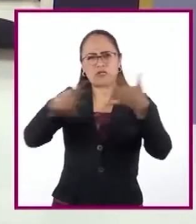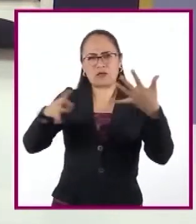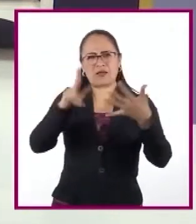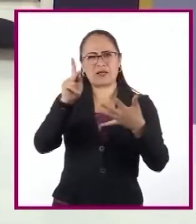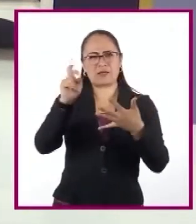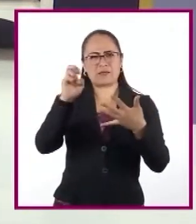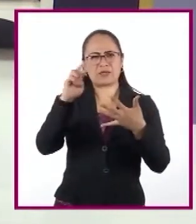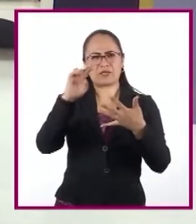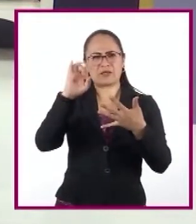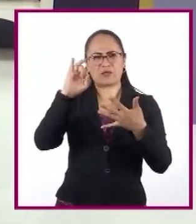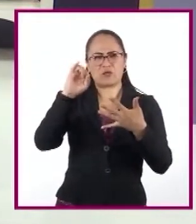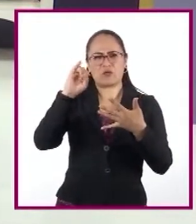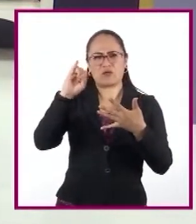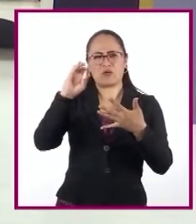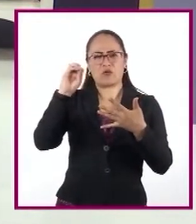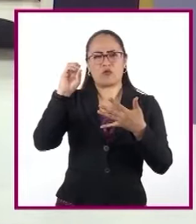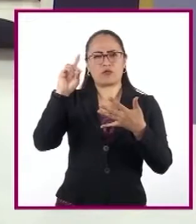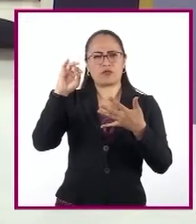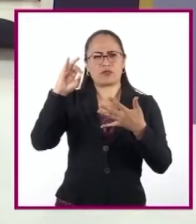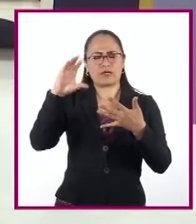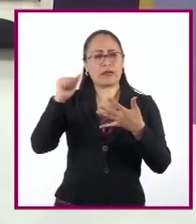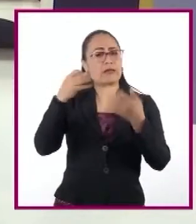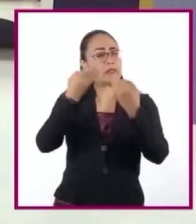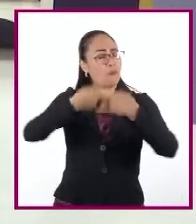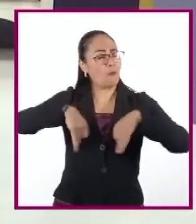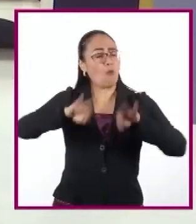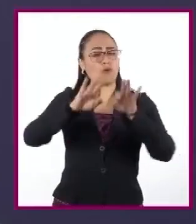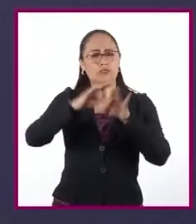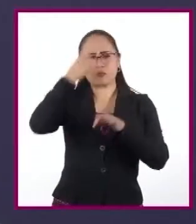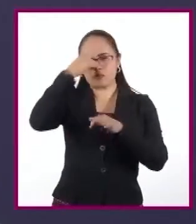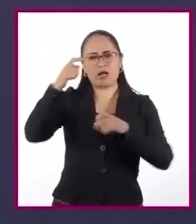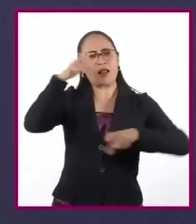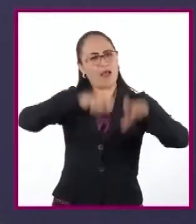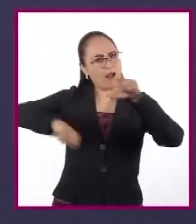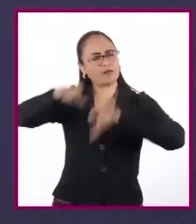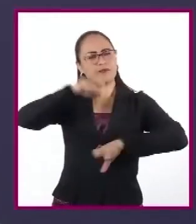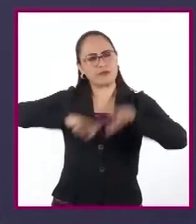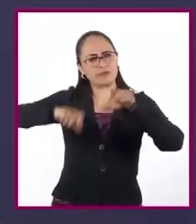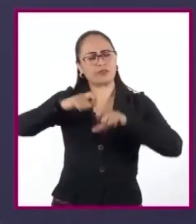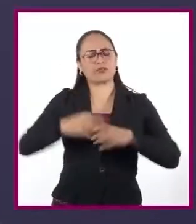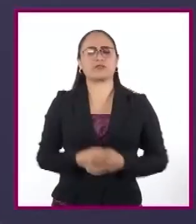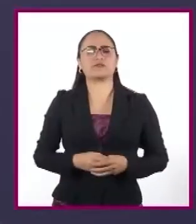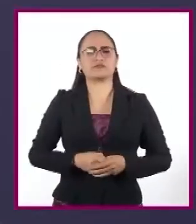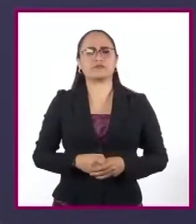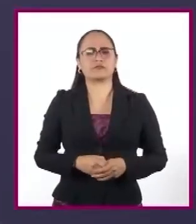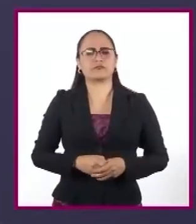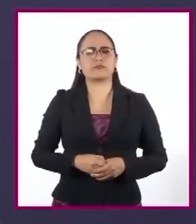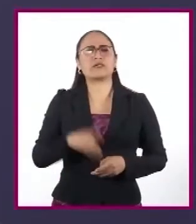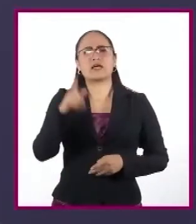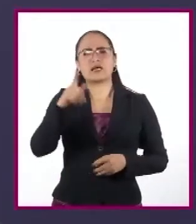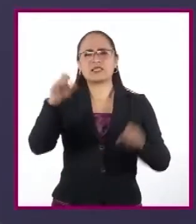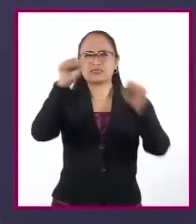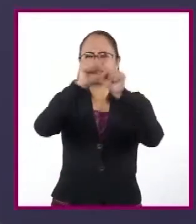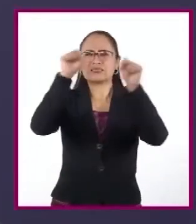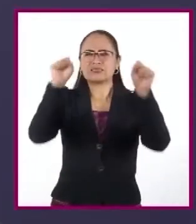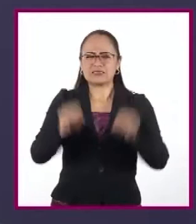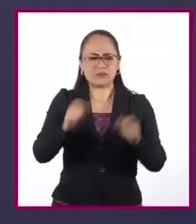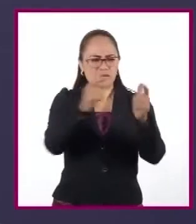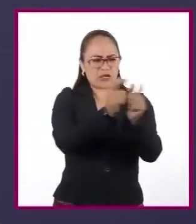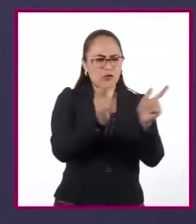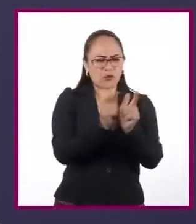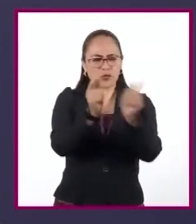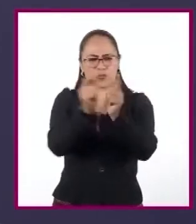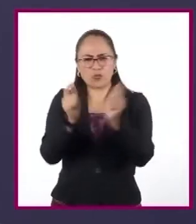irreemplazable en la enseñanza de la ciencia química. Para comprender cómo es el sistema de clasificación de los